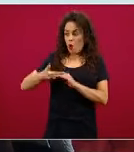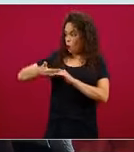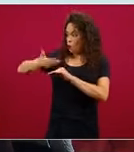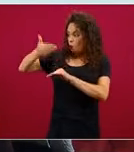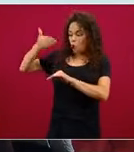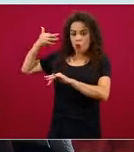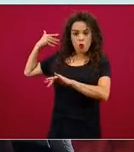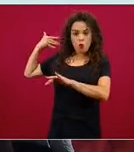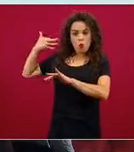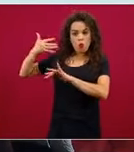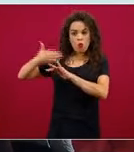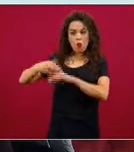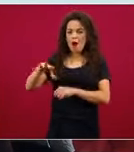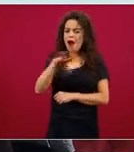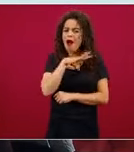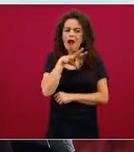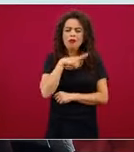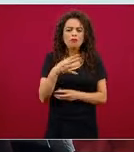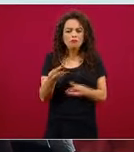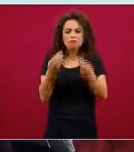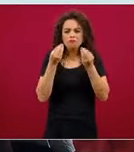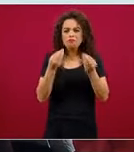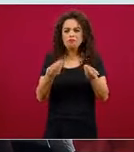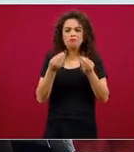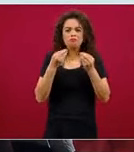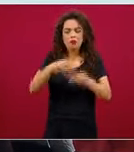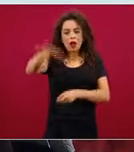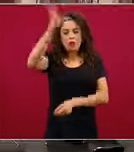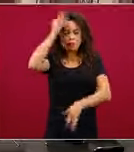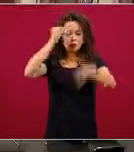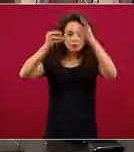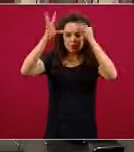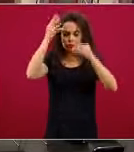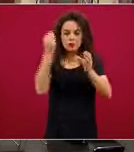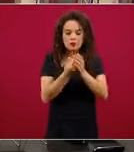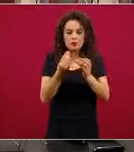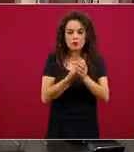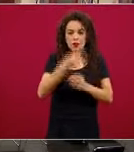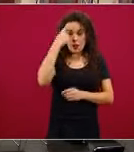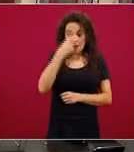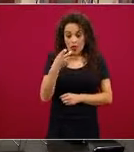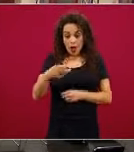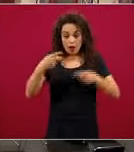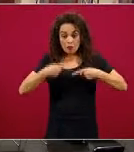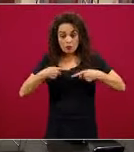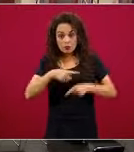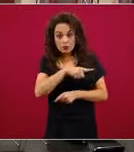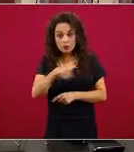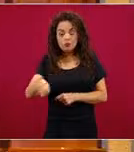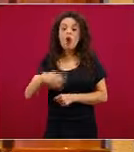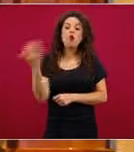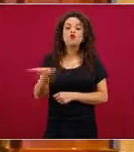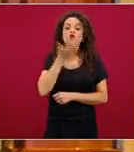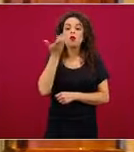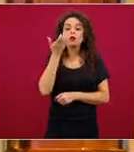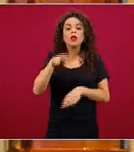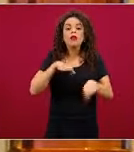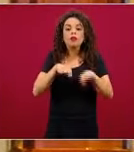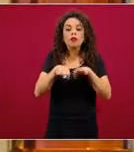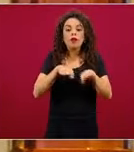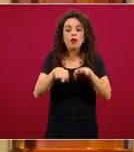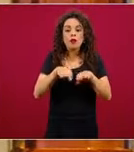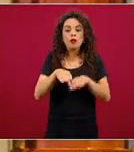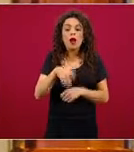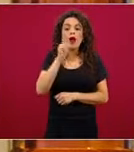hay muchísima, pero muchísima capacitación para que el personal se acostumbre a trabajar en ambientes con